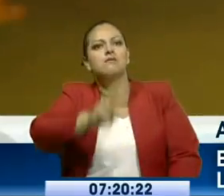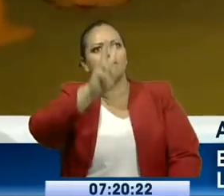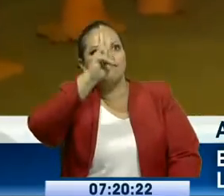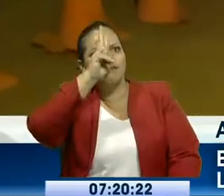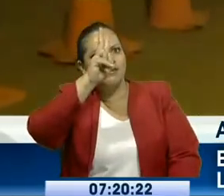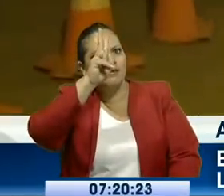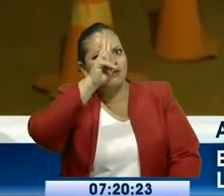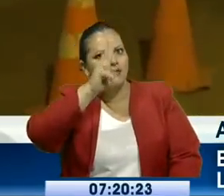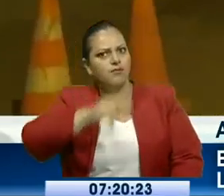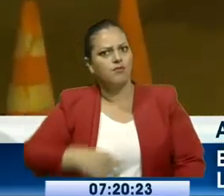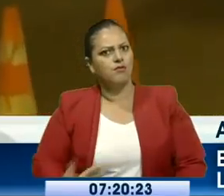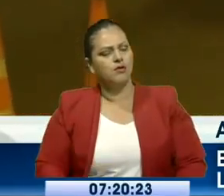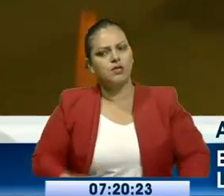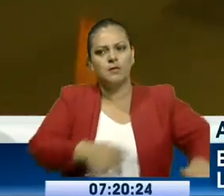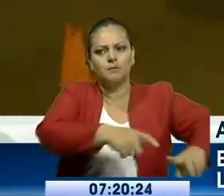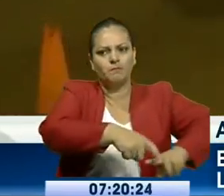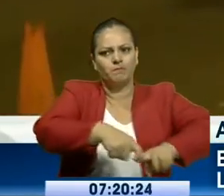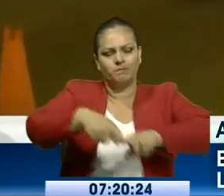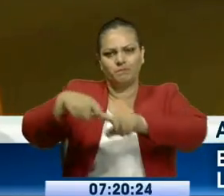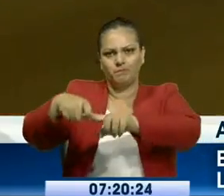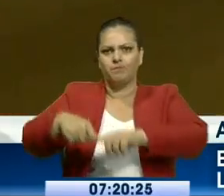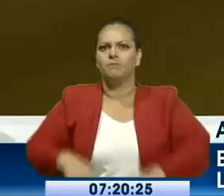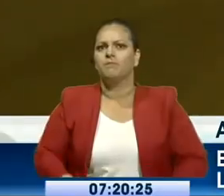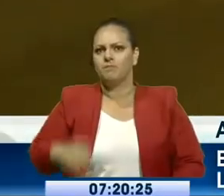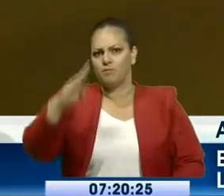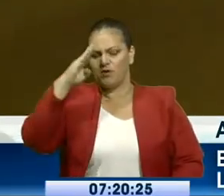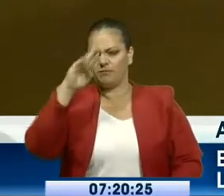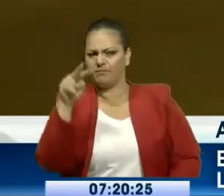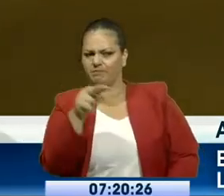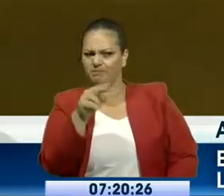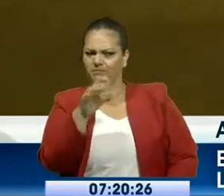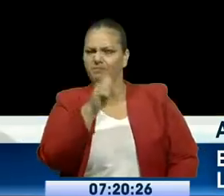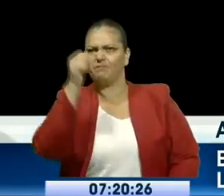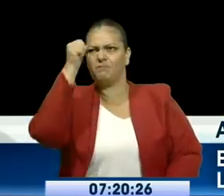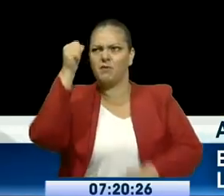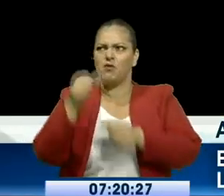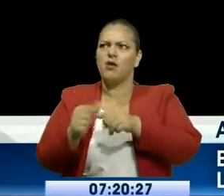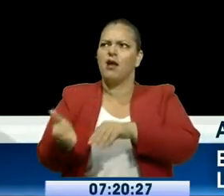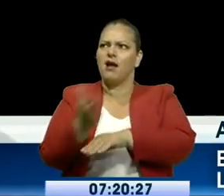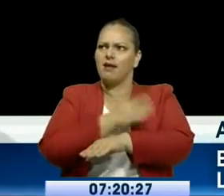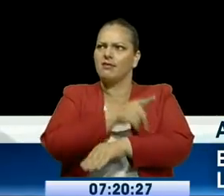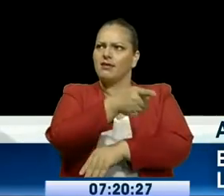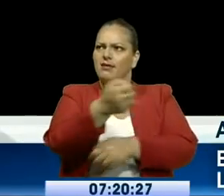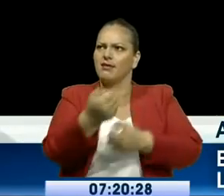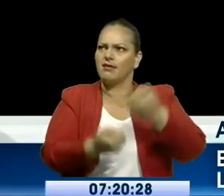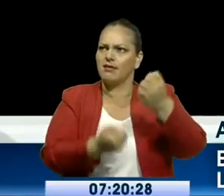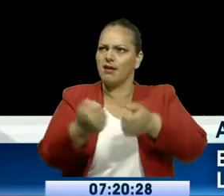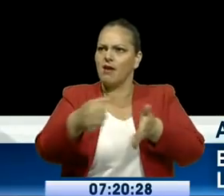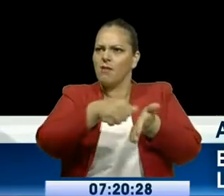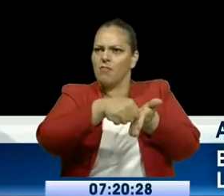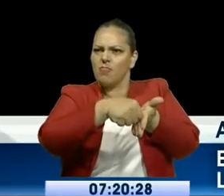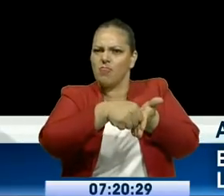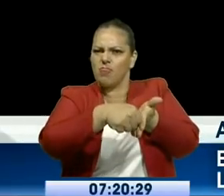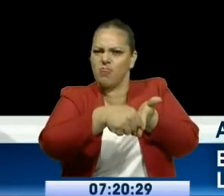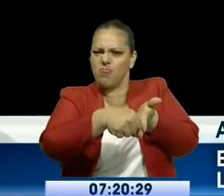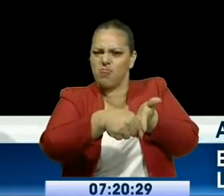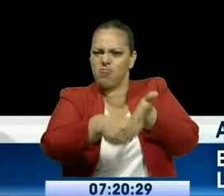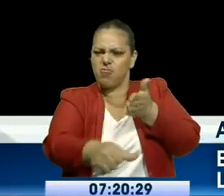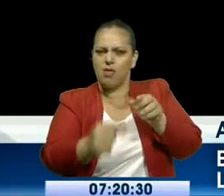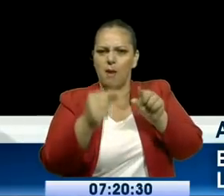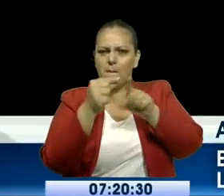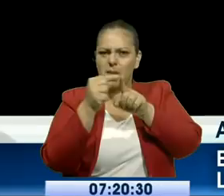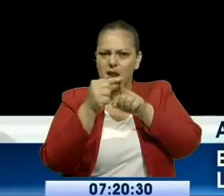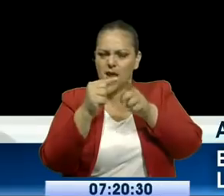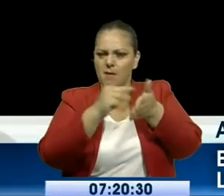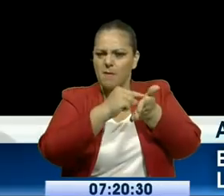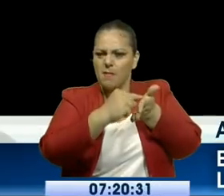la policía judicial. El conductor responsable de este hecho ya ha sido identificado, sin